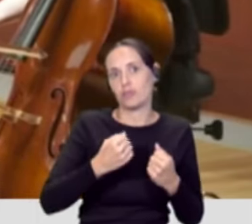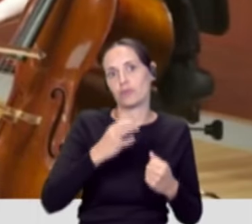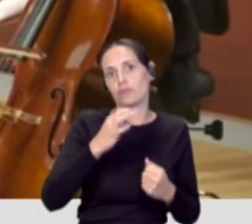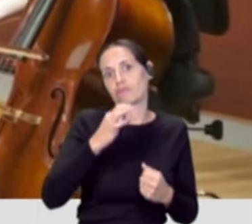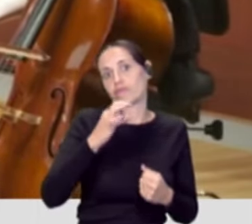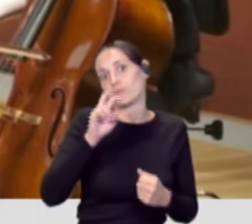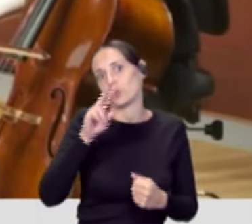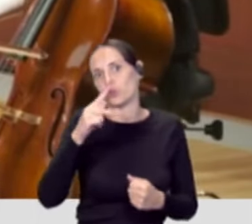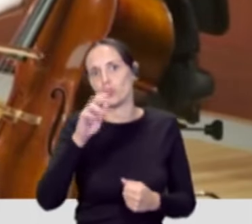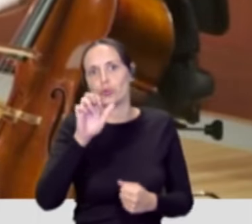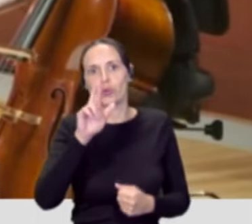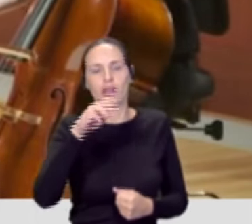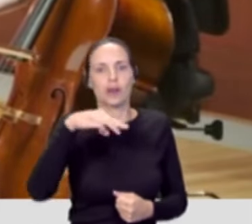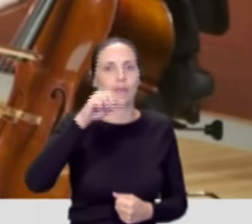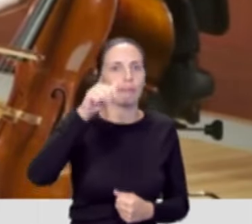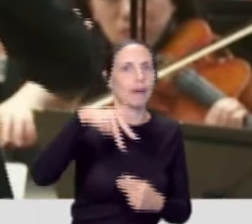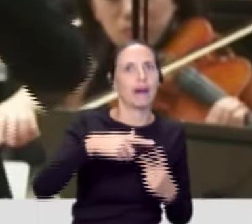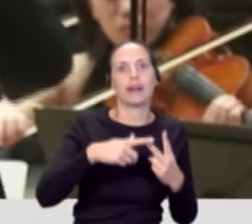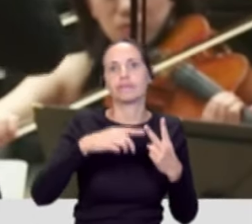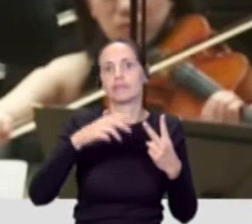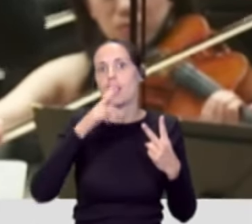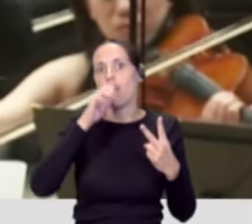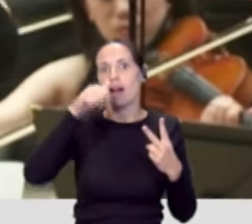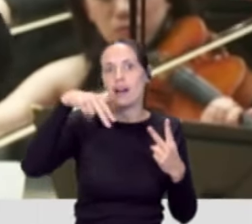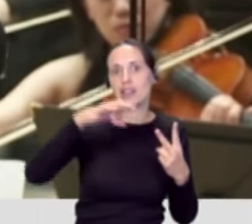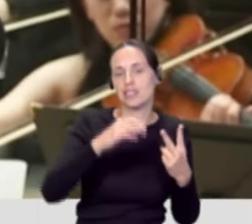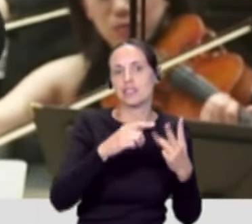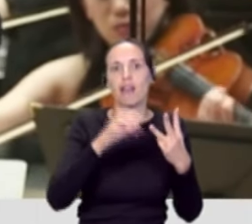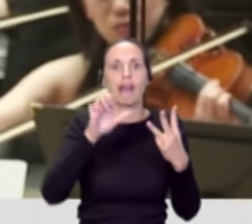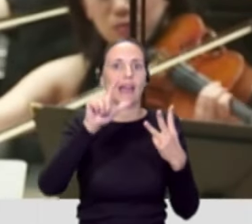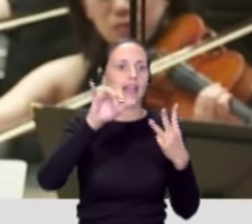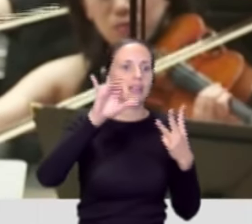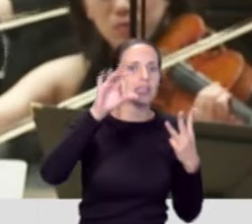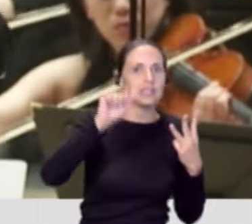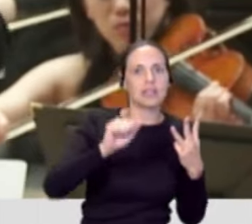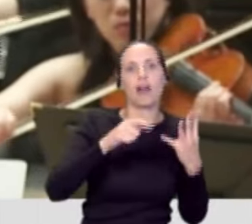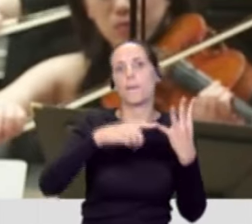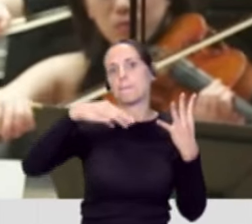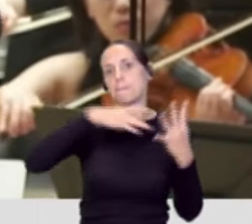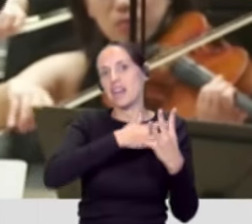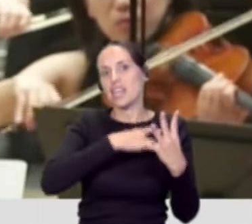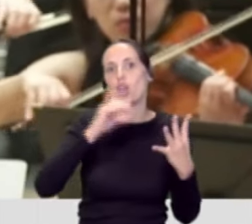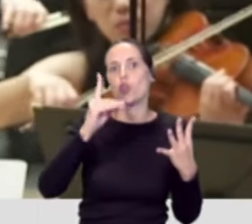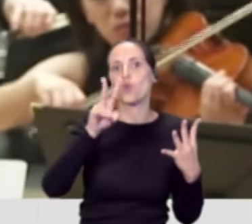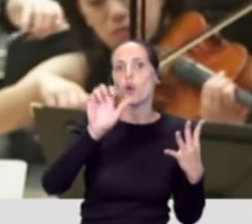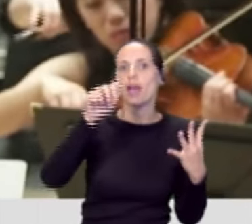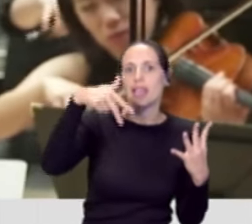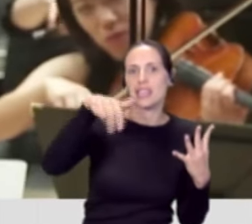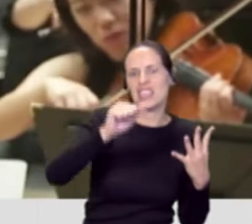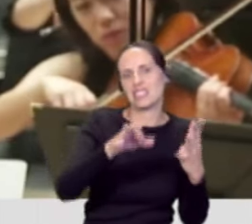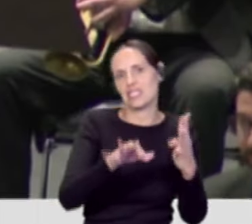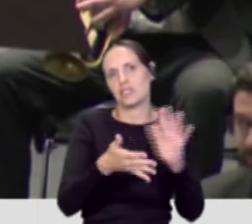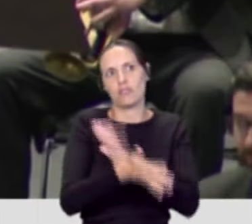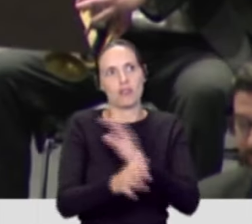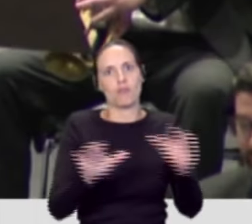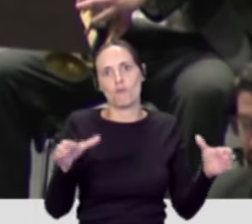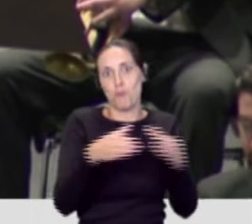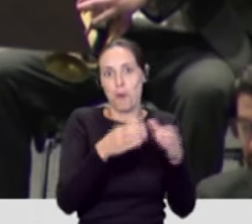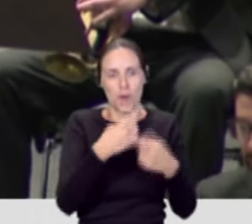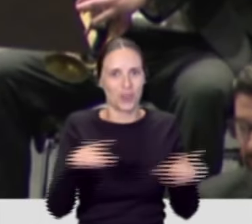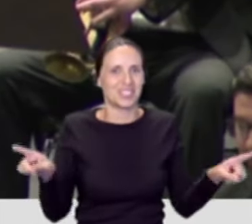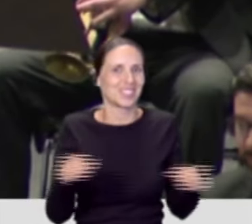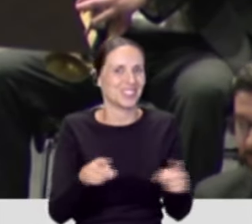Zuckerman, Hilary Hahn, Midori, Elisa Batiashvili, María Dueñas. Tenemos un elenco de músicos y de orquestas